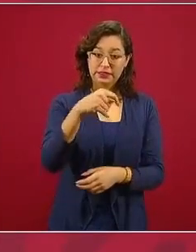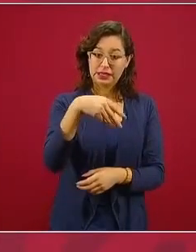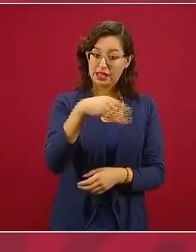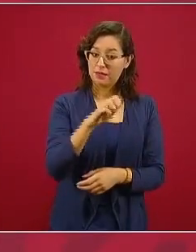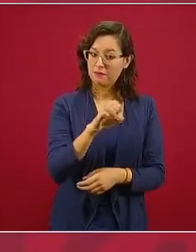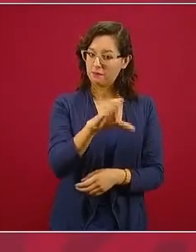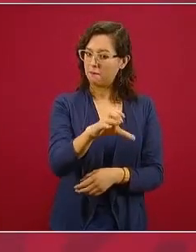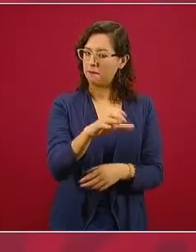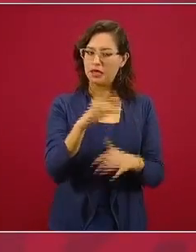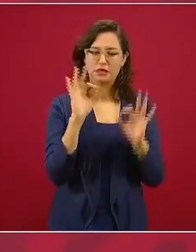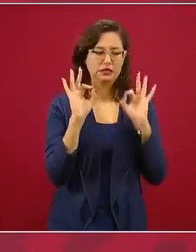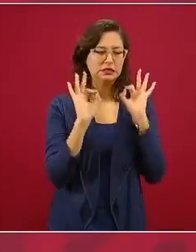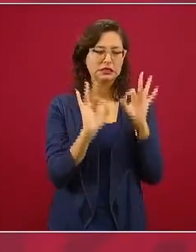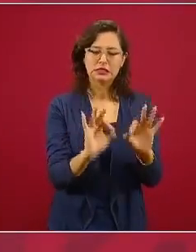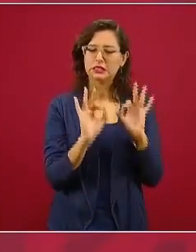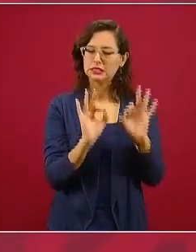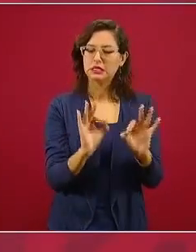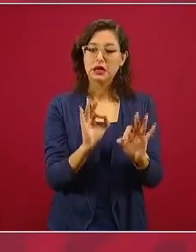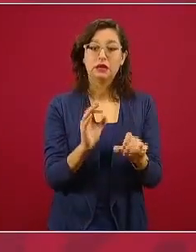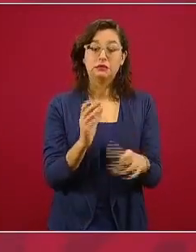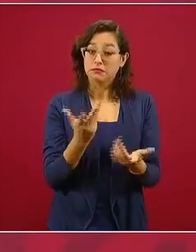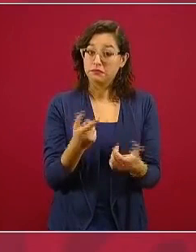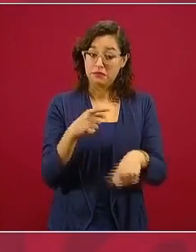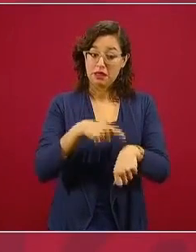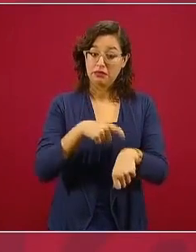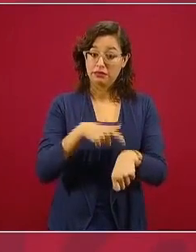muy oportuno, además,